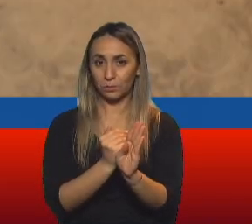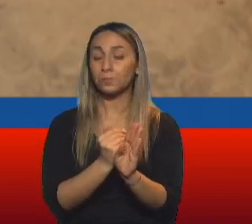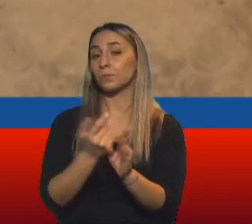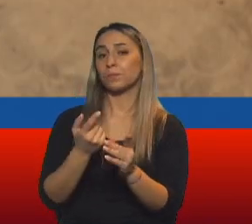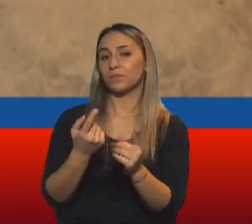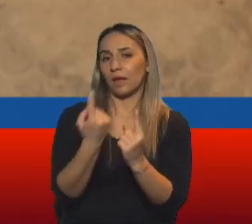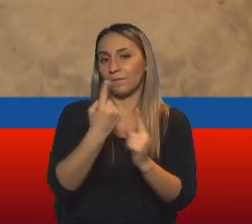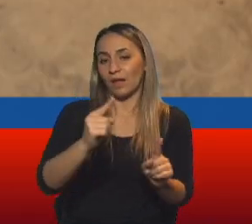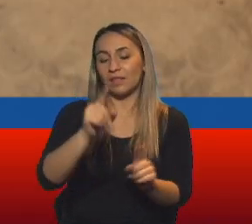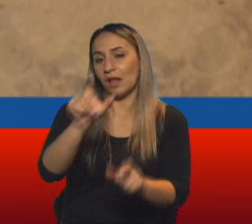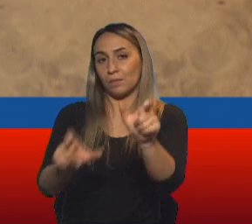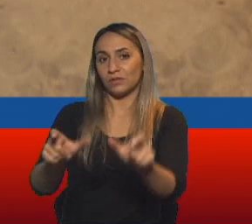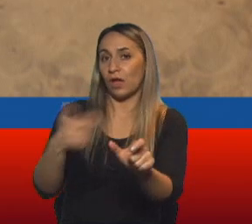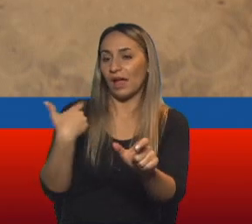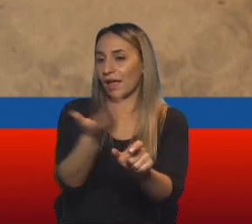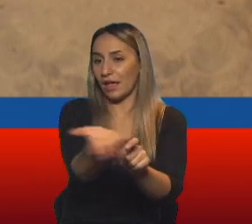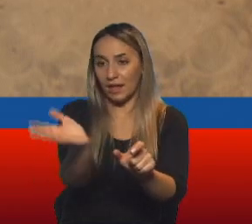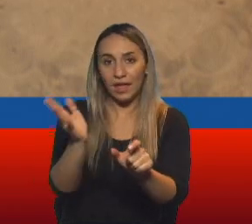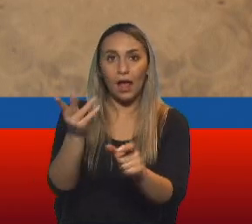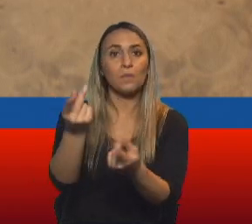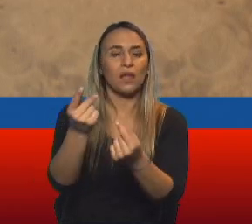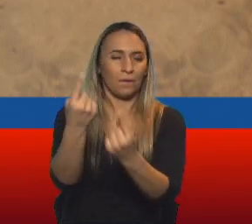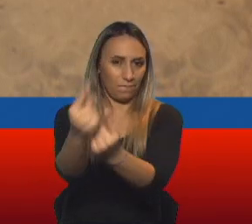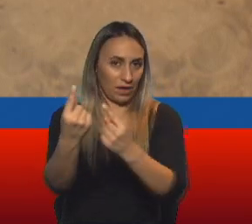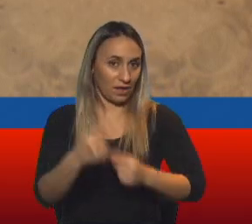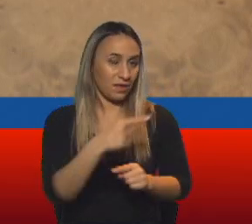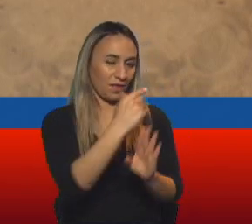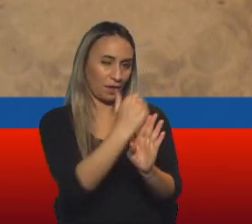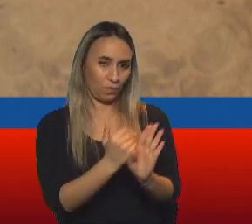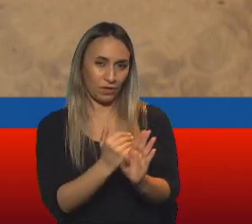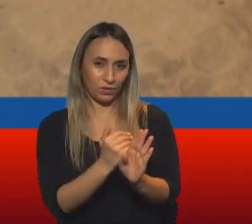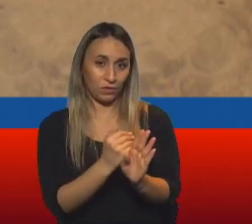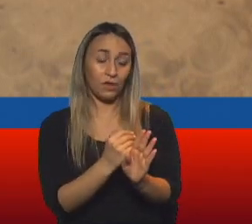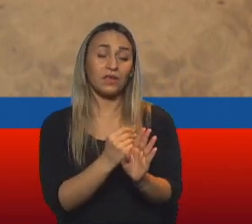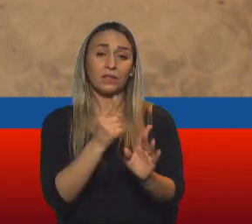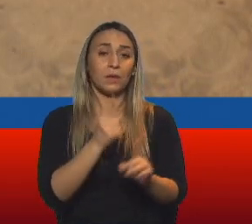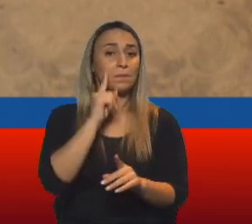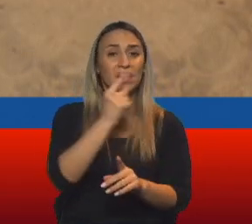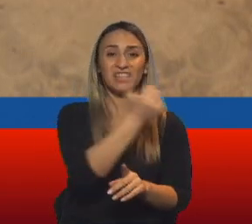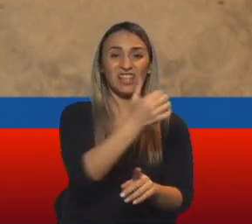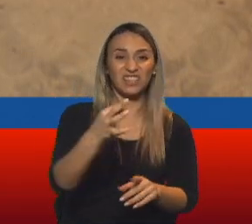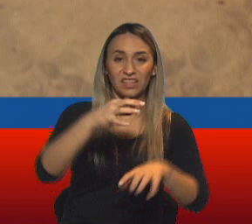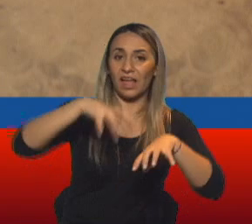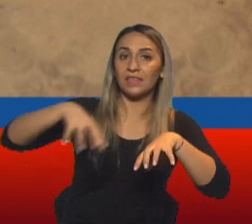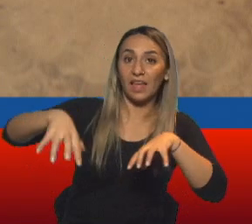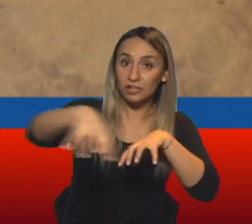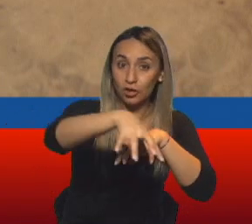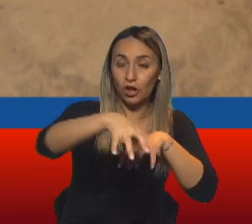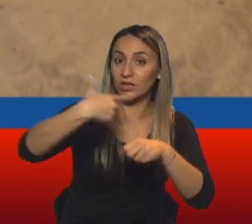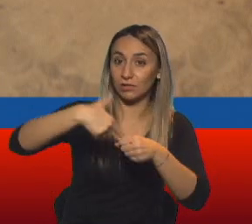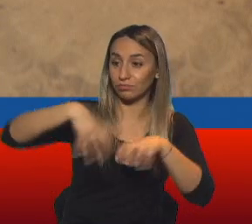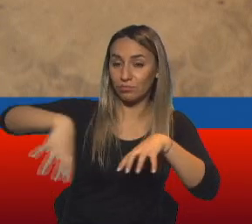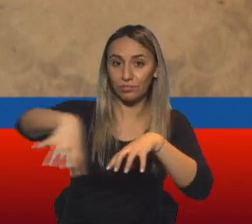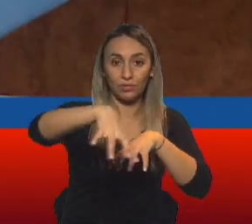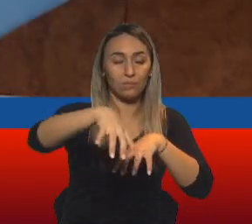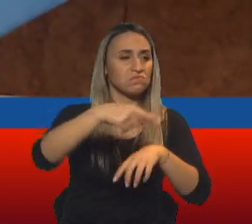al consumidor en general, y que permite también abastecerse de las más de 1.600 estaciones de servicio que tiene